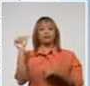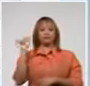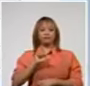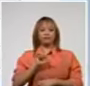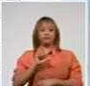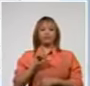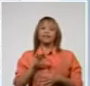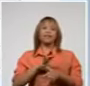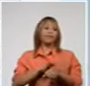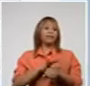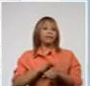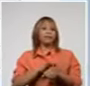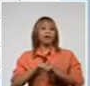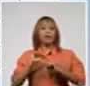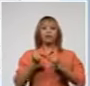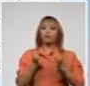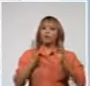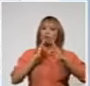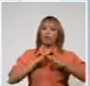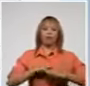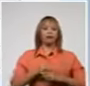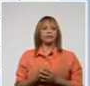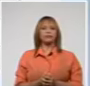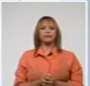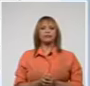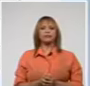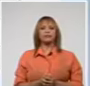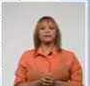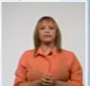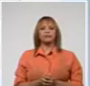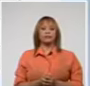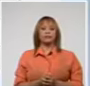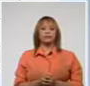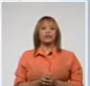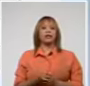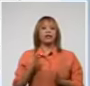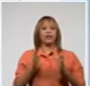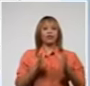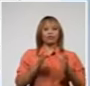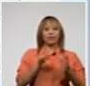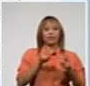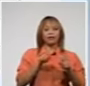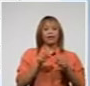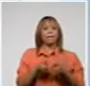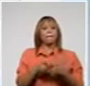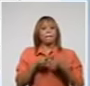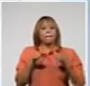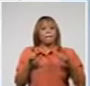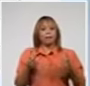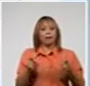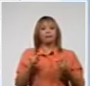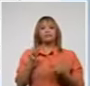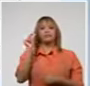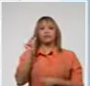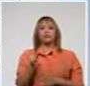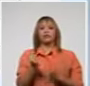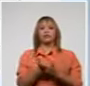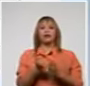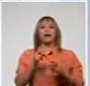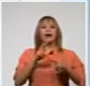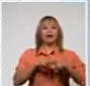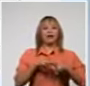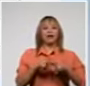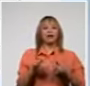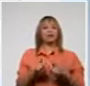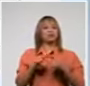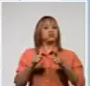no está controlada en el país, al menos en el occidente, donde se reporta una dispersión de los casos, sobre todo en La Habana, y el incremento de casos